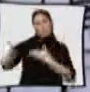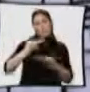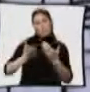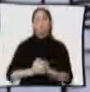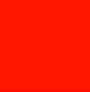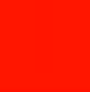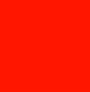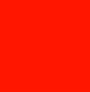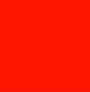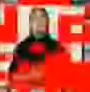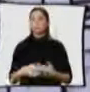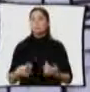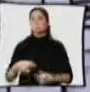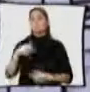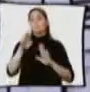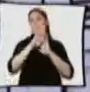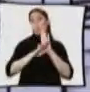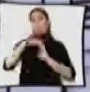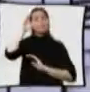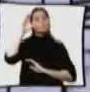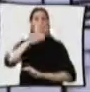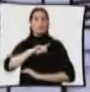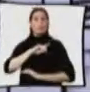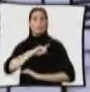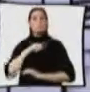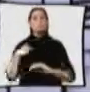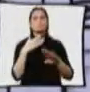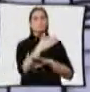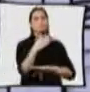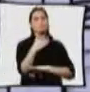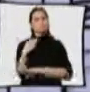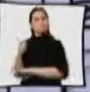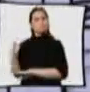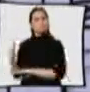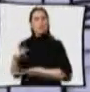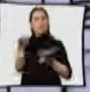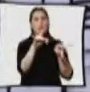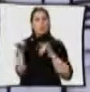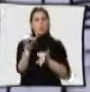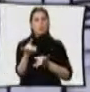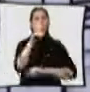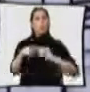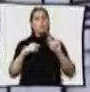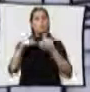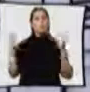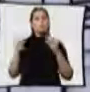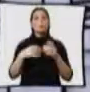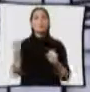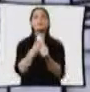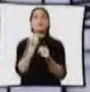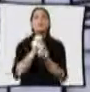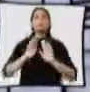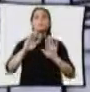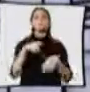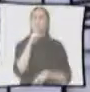de comunicación. Escúchame ha recorrido parte de la región para conocer el trabajo